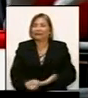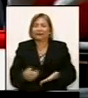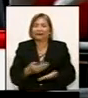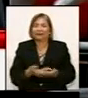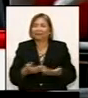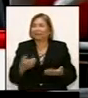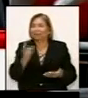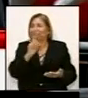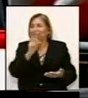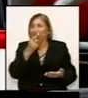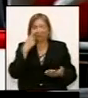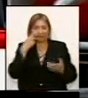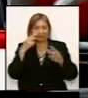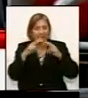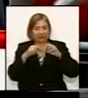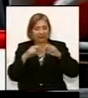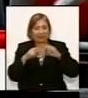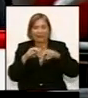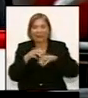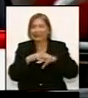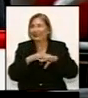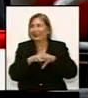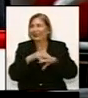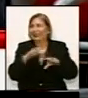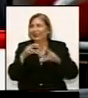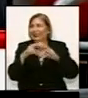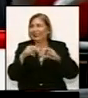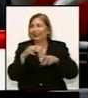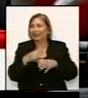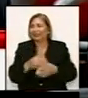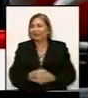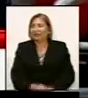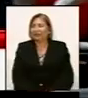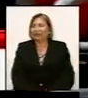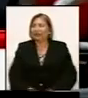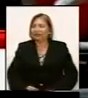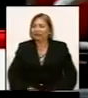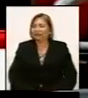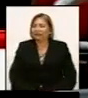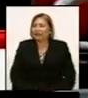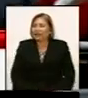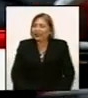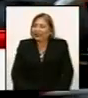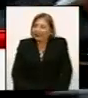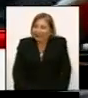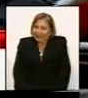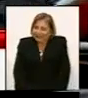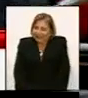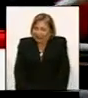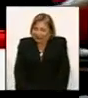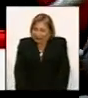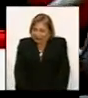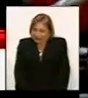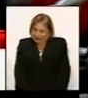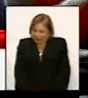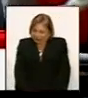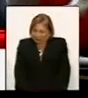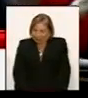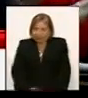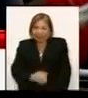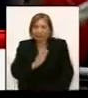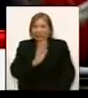no están en la investigación y que no responden a los fundamentos de la denuncia. Gracias, presidente. Para que concluya, congresista Karina